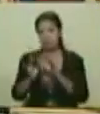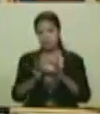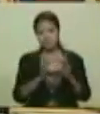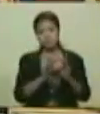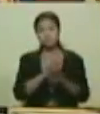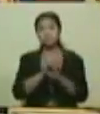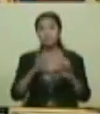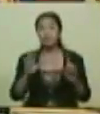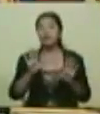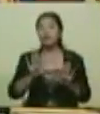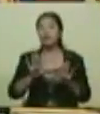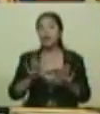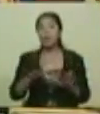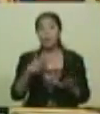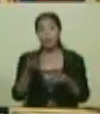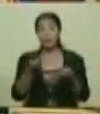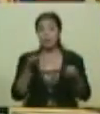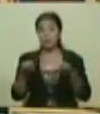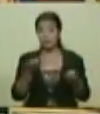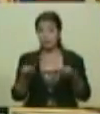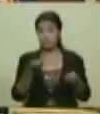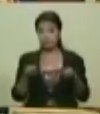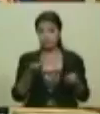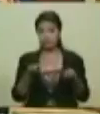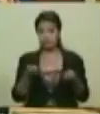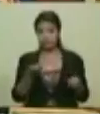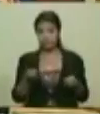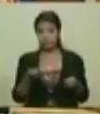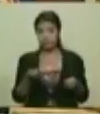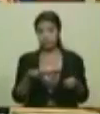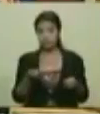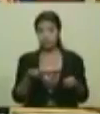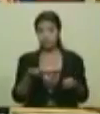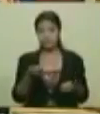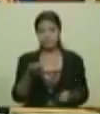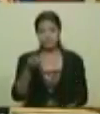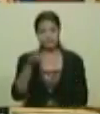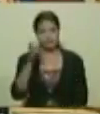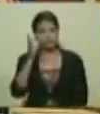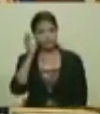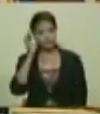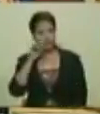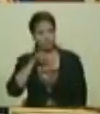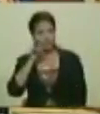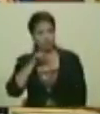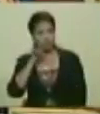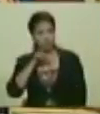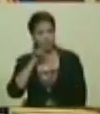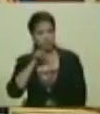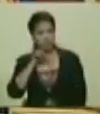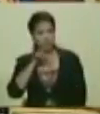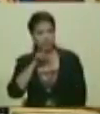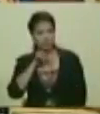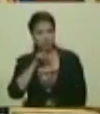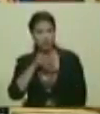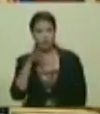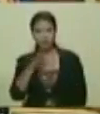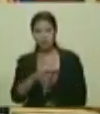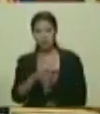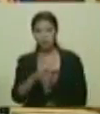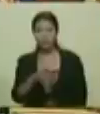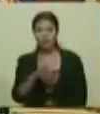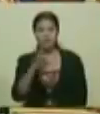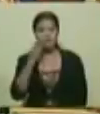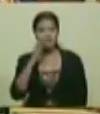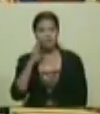poder neutralizar el poder de la mentira de fast news fox